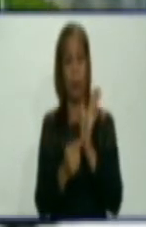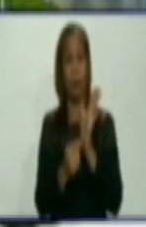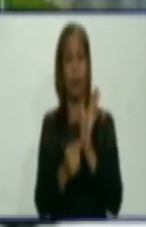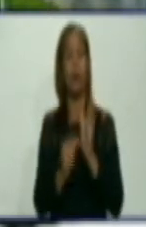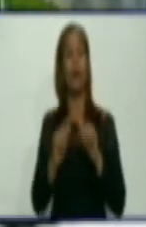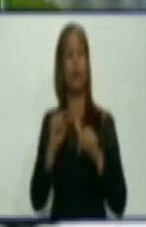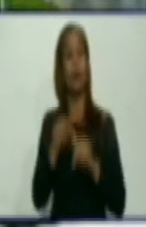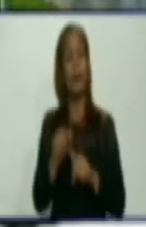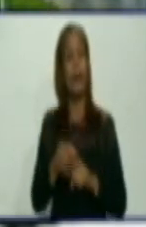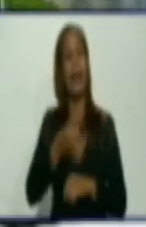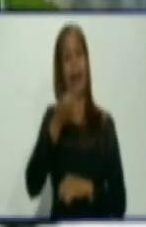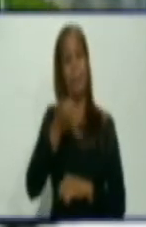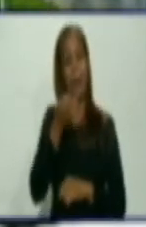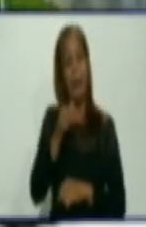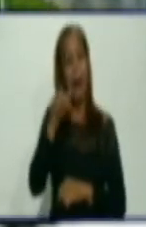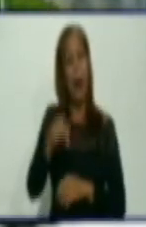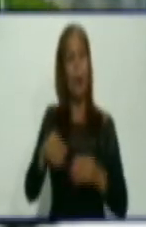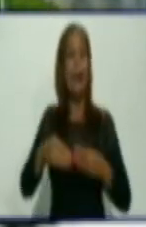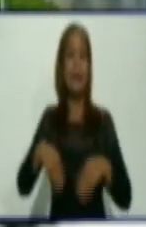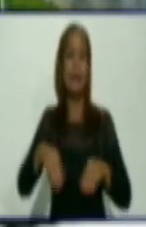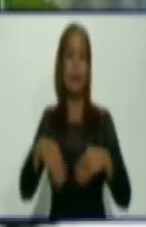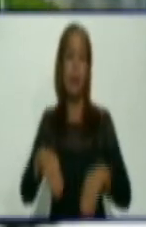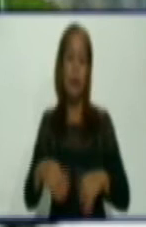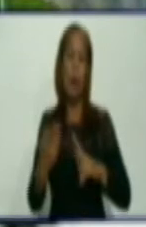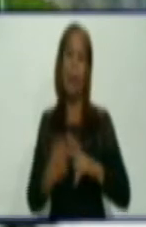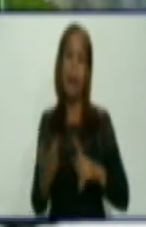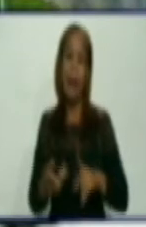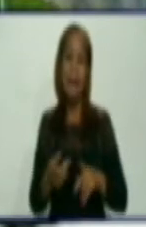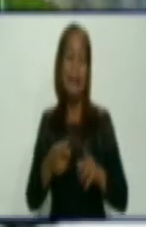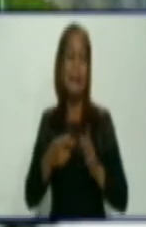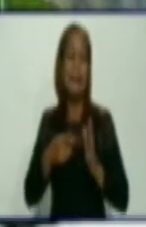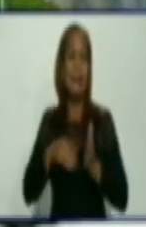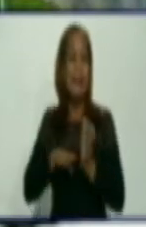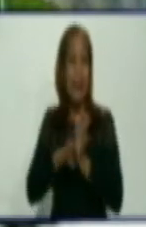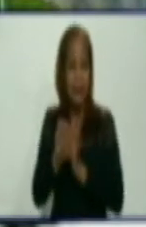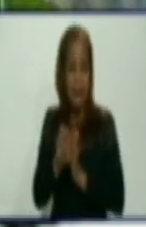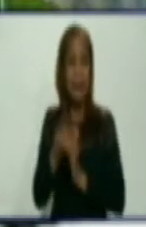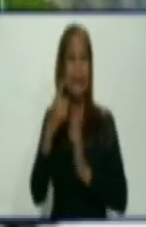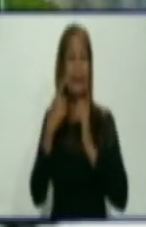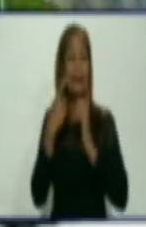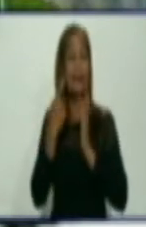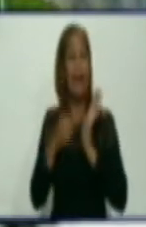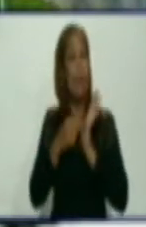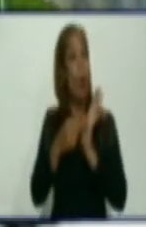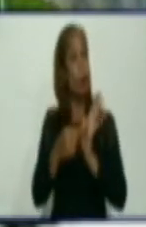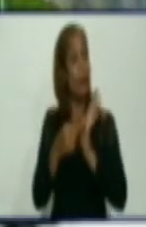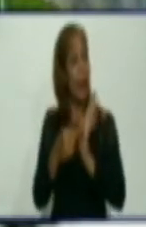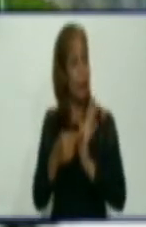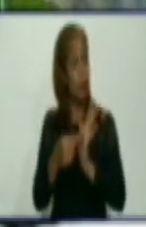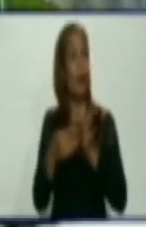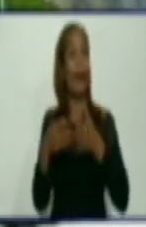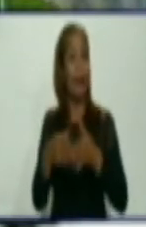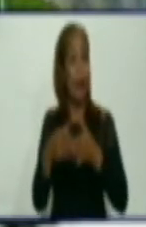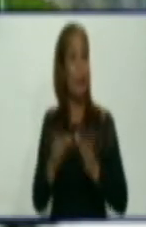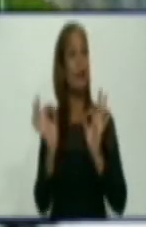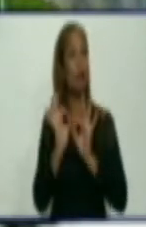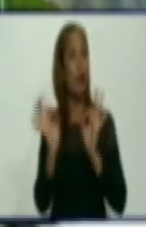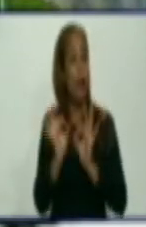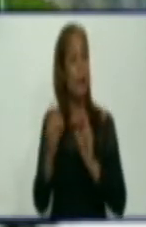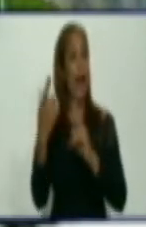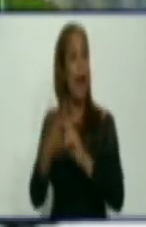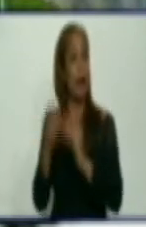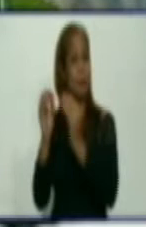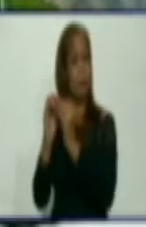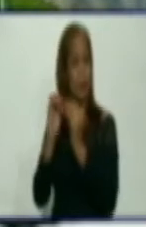las situaciones que hoy se tienen en cuenta para seguir demostrando que en Granma hay transmisión de la COVID-19. Ofrece el sistema de